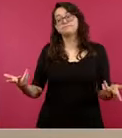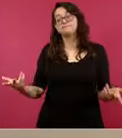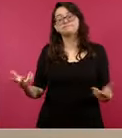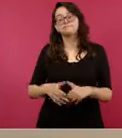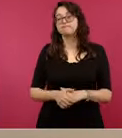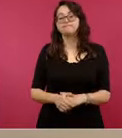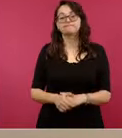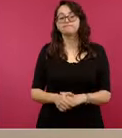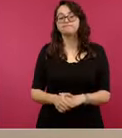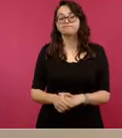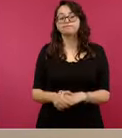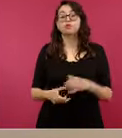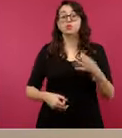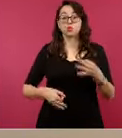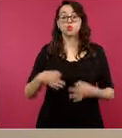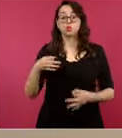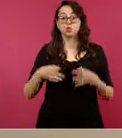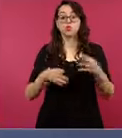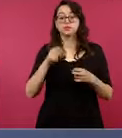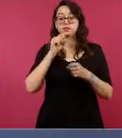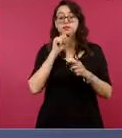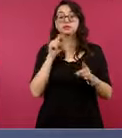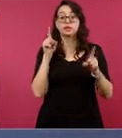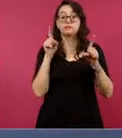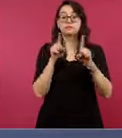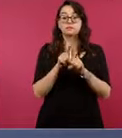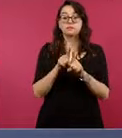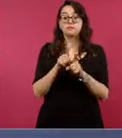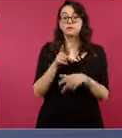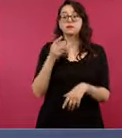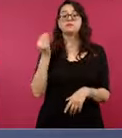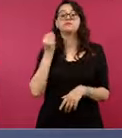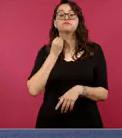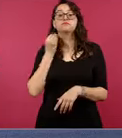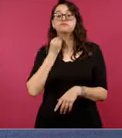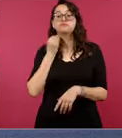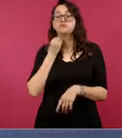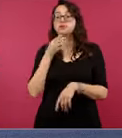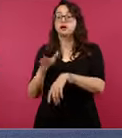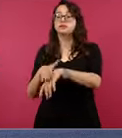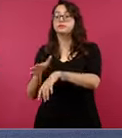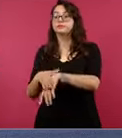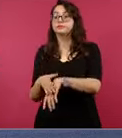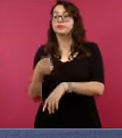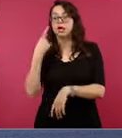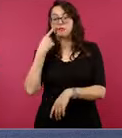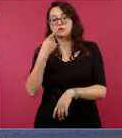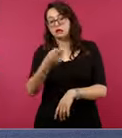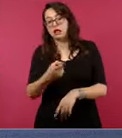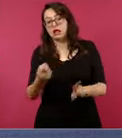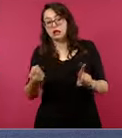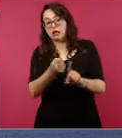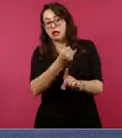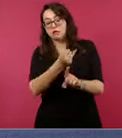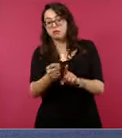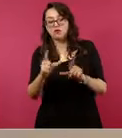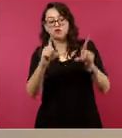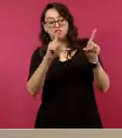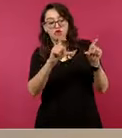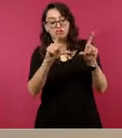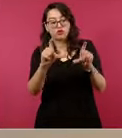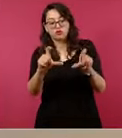juez, actuando de manera parcial, sugirió a la defensa se tomaran fotos a las lesiones del detenido y